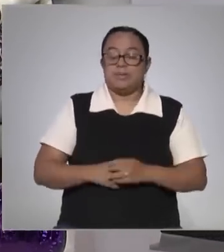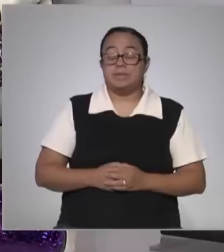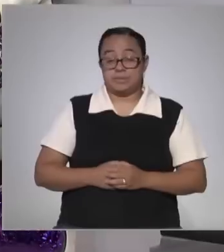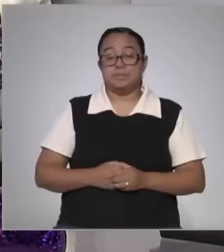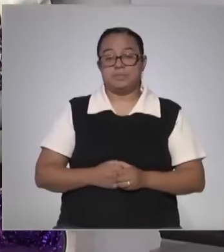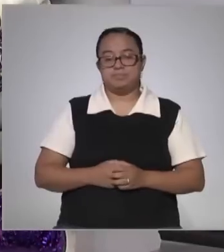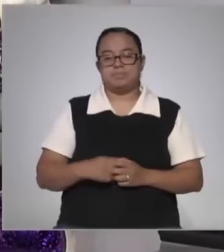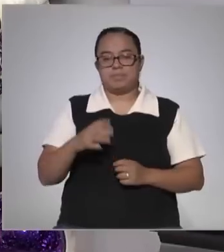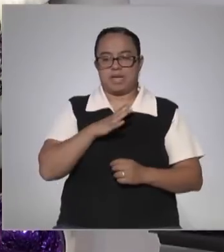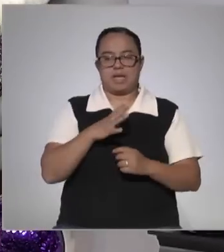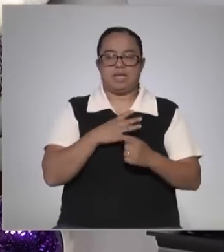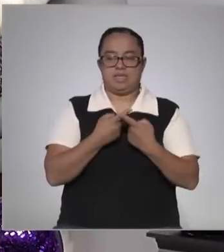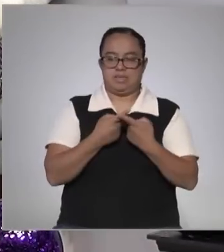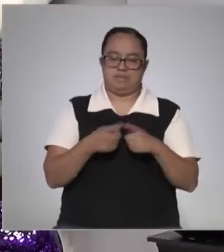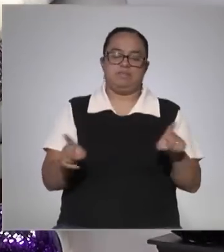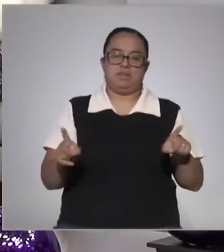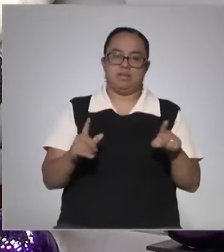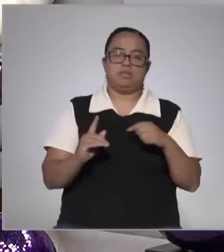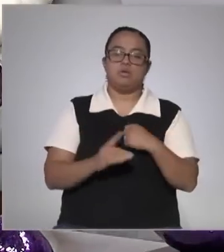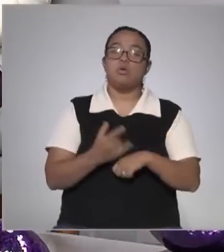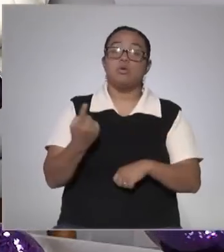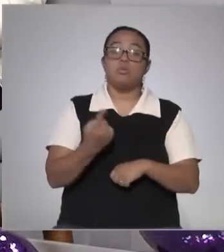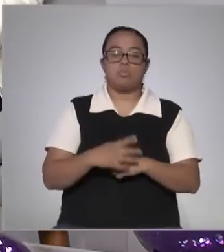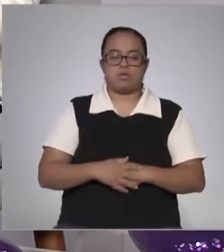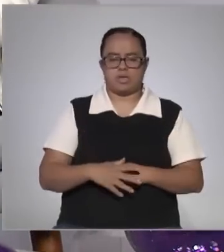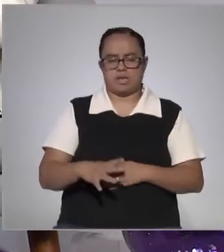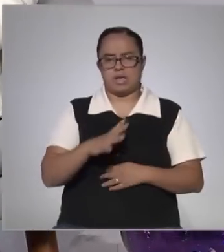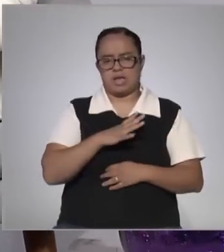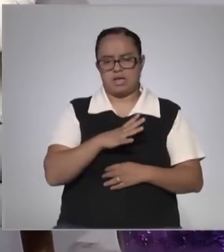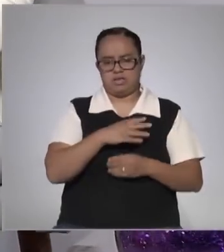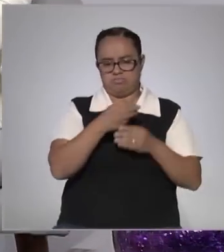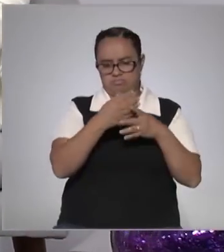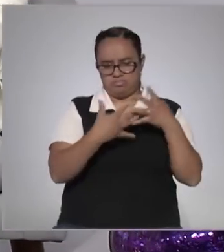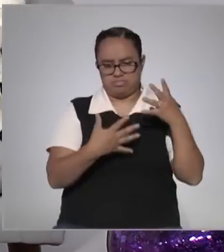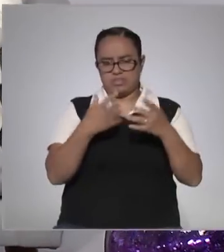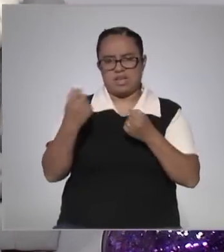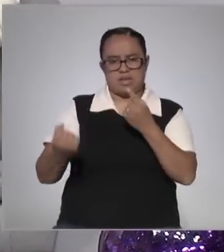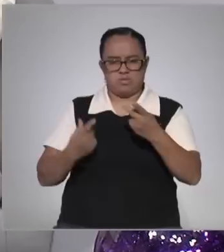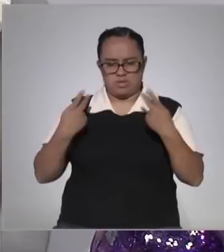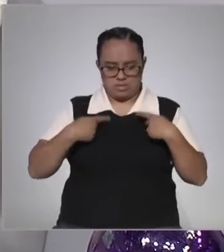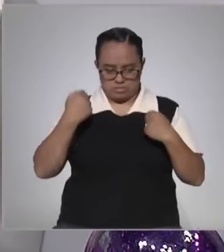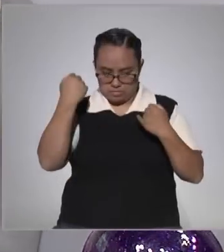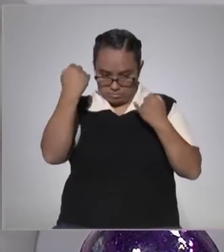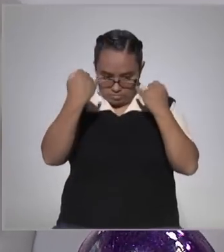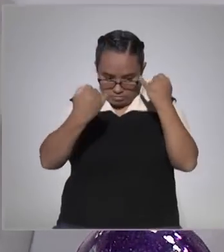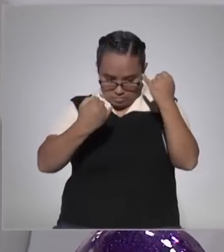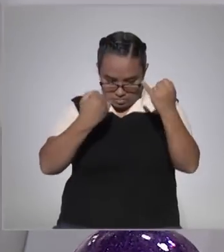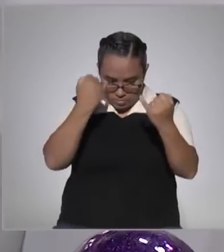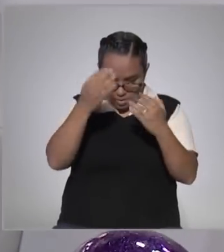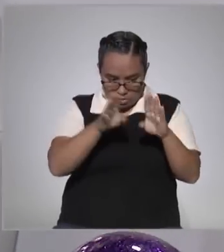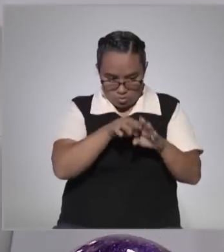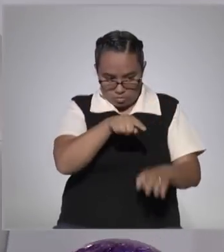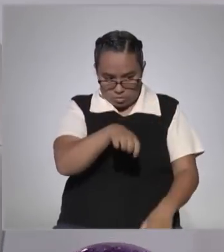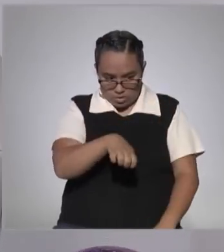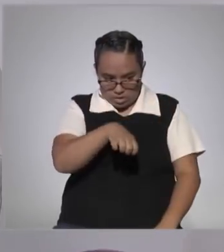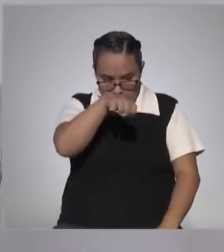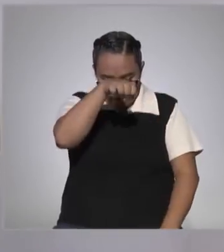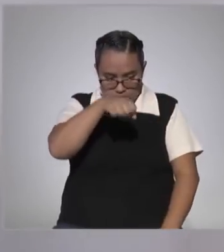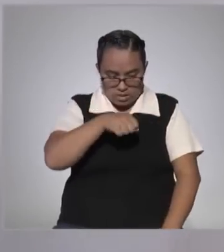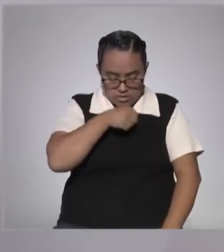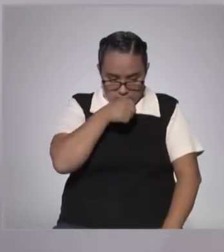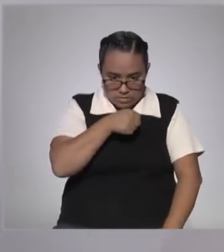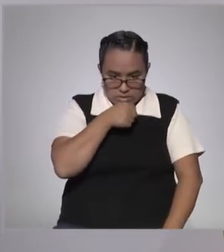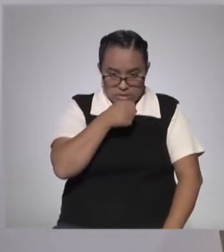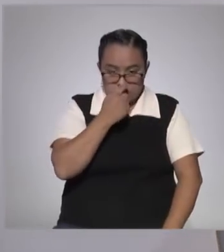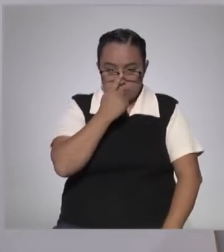ve muy diferente porque tenemos toda una serie de prejuicios en relación al edaísmo, ¿no?